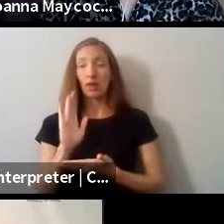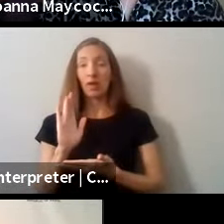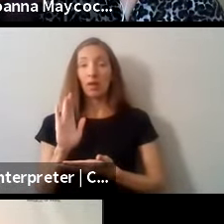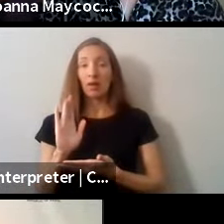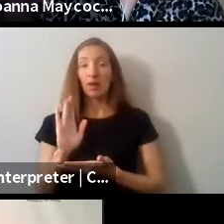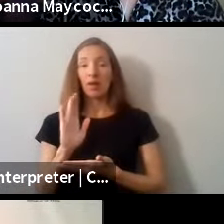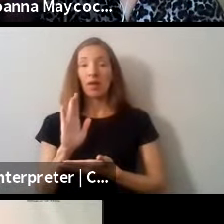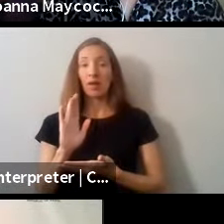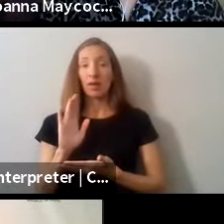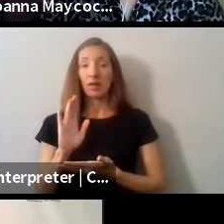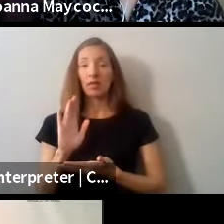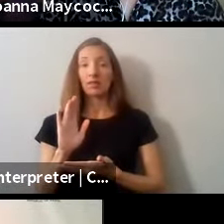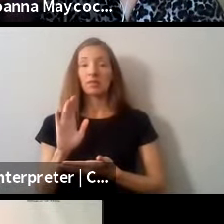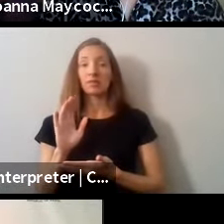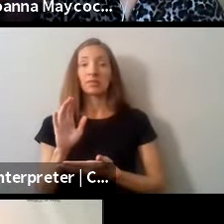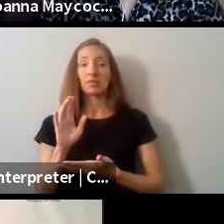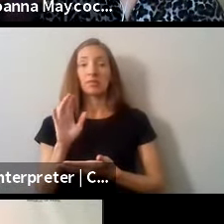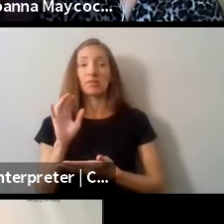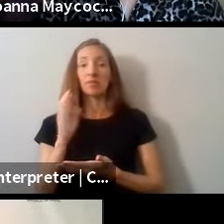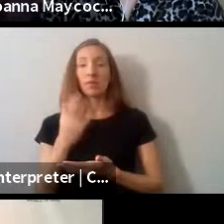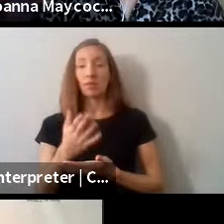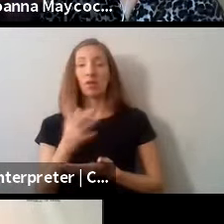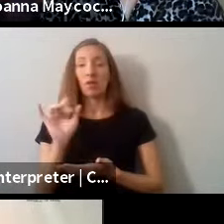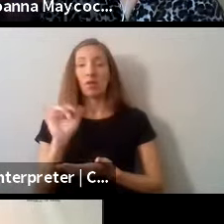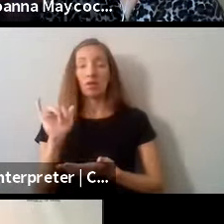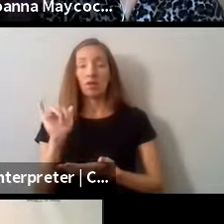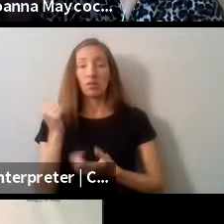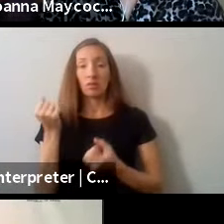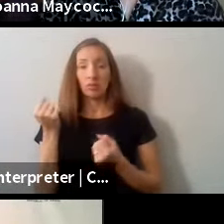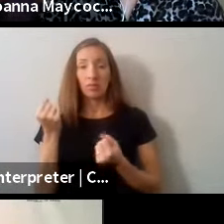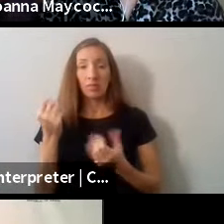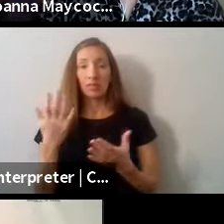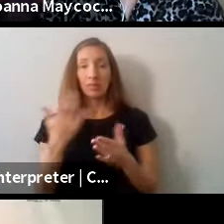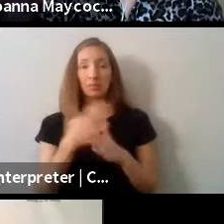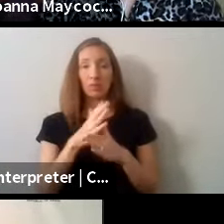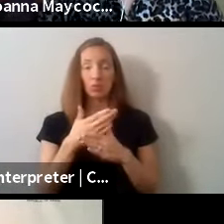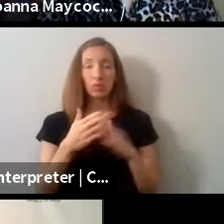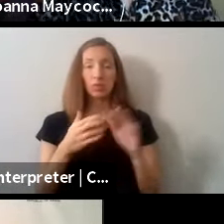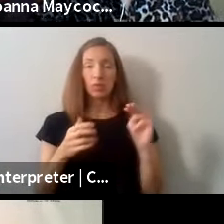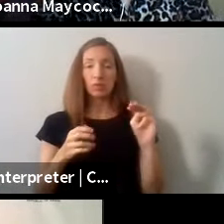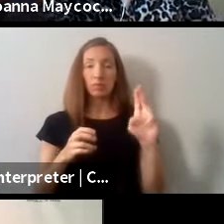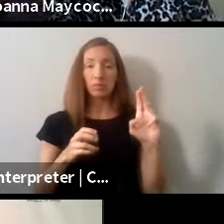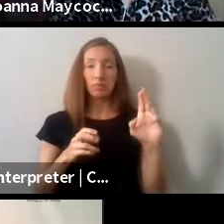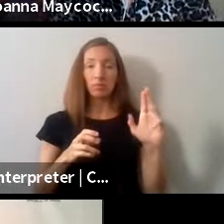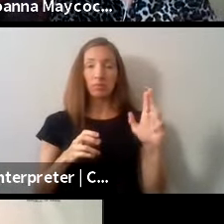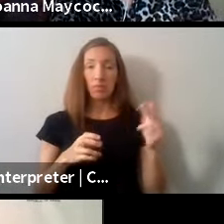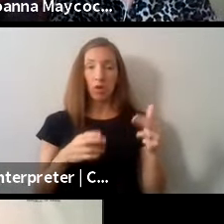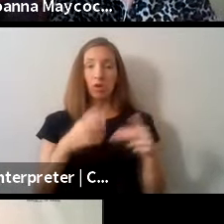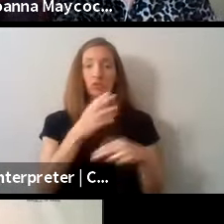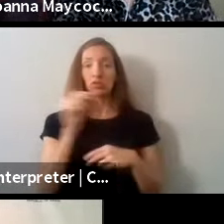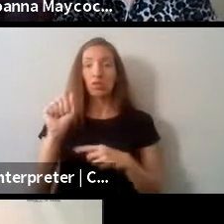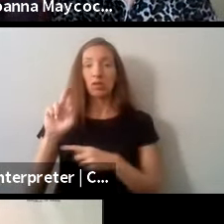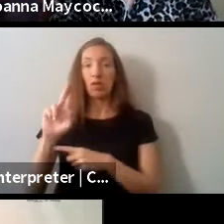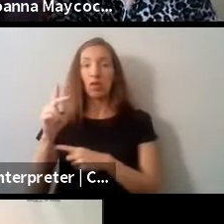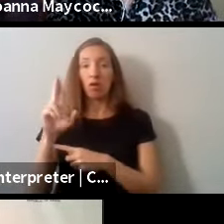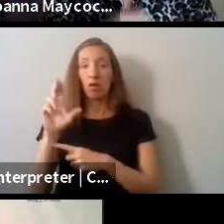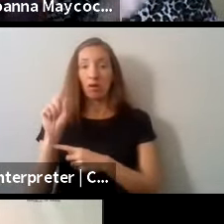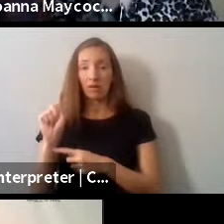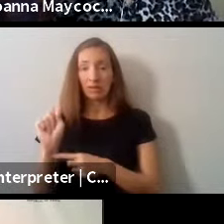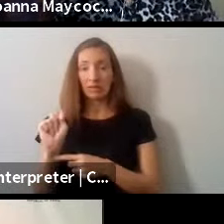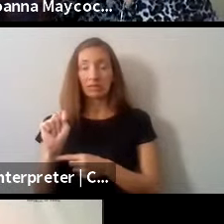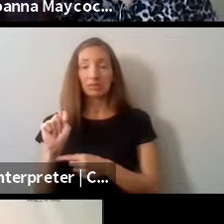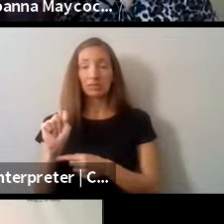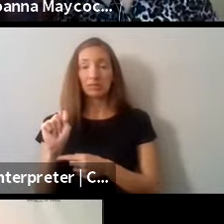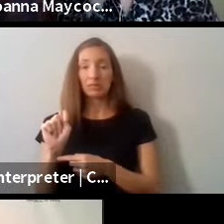agosto experimentaron un aporte del sistema de atención a través de esta red de servicios que podemos tener en el